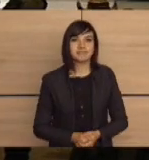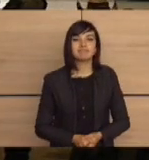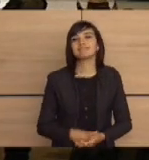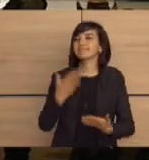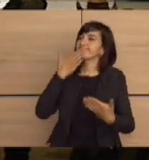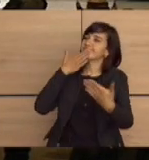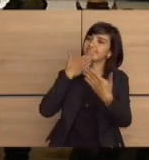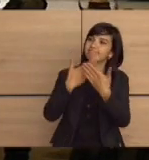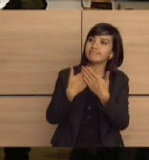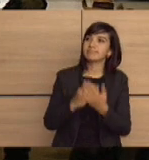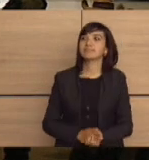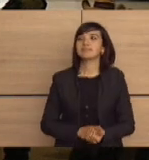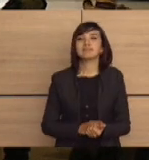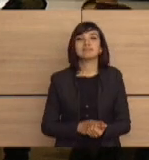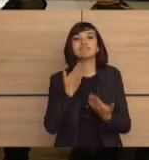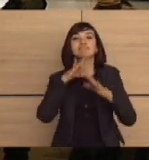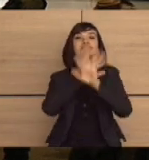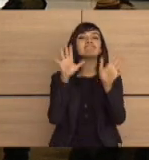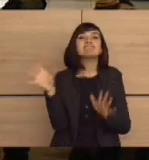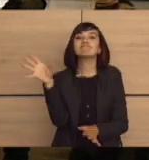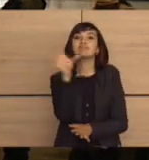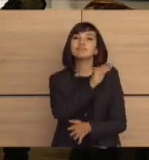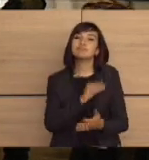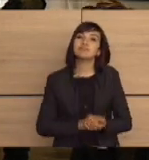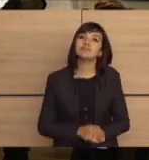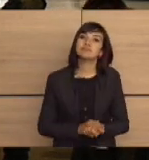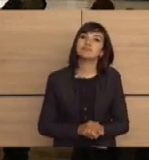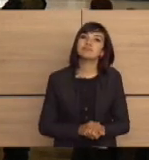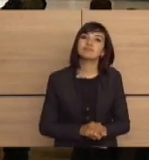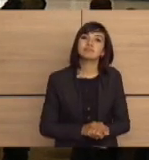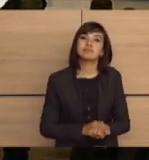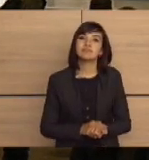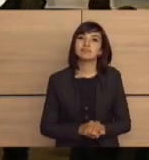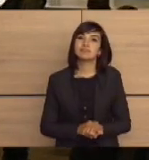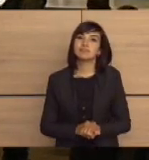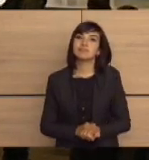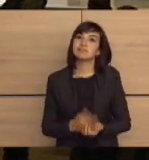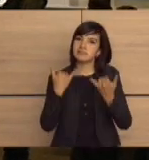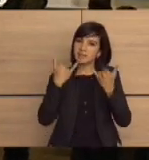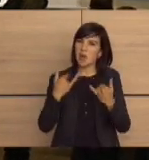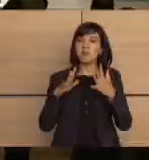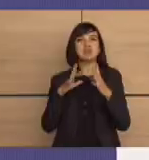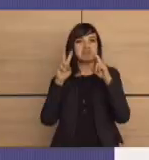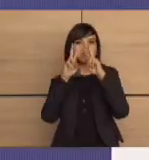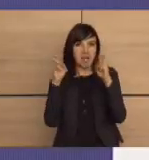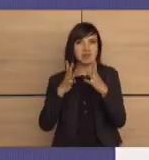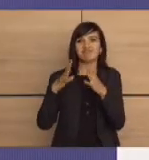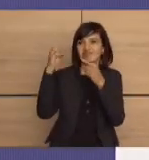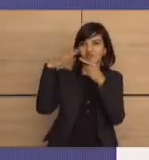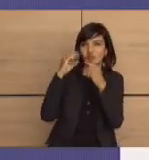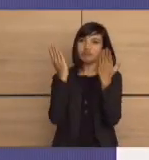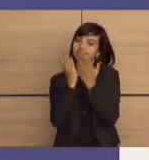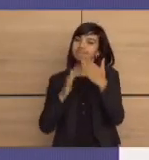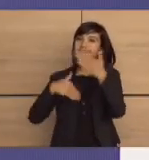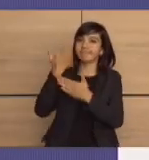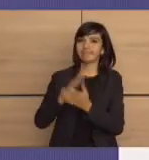un saludo para todos. Luego de este espacio de instalación ya tenemos que ir entrando en materia y tenemos unos invitados de